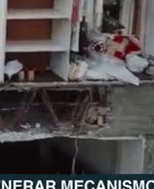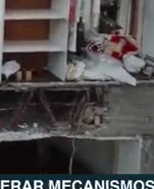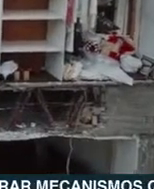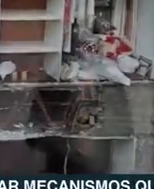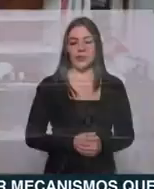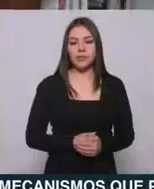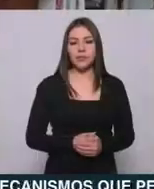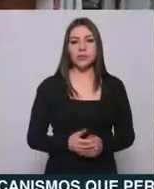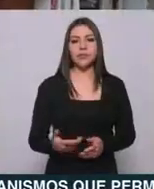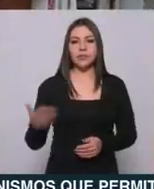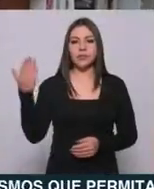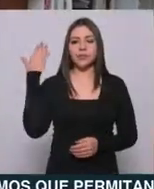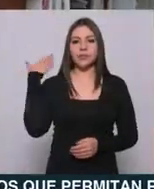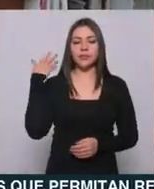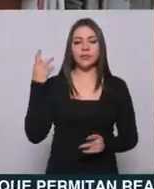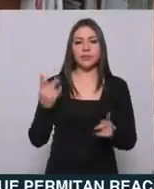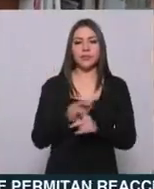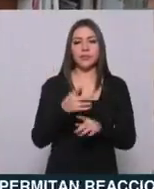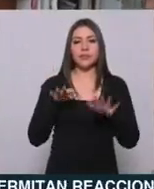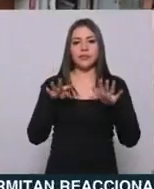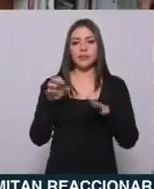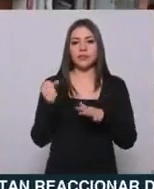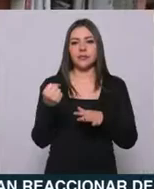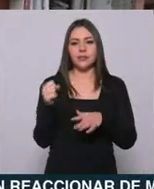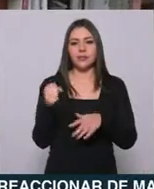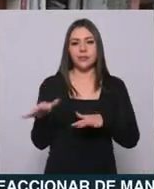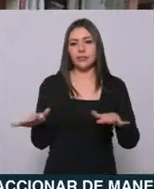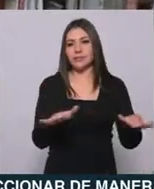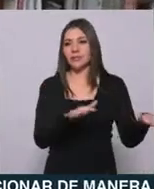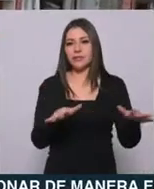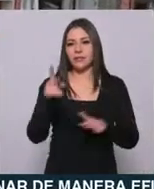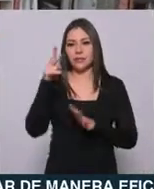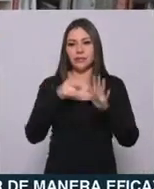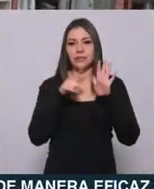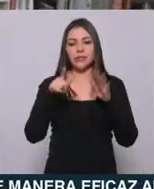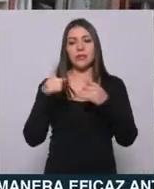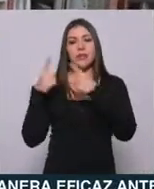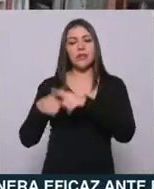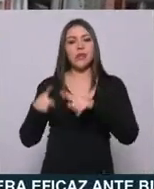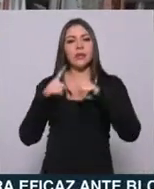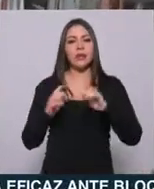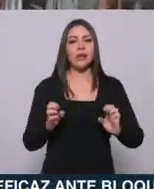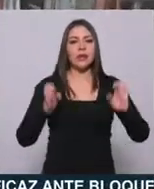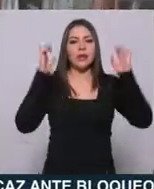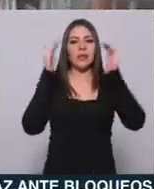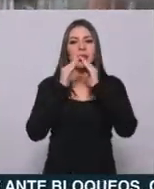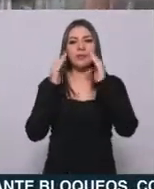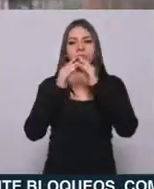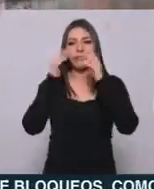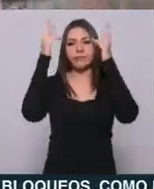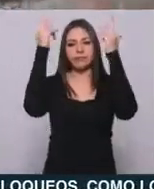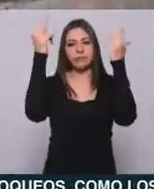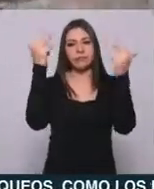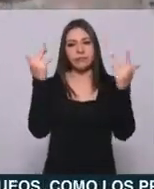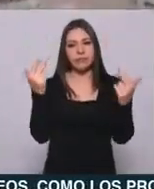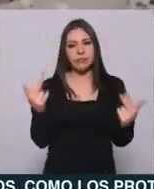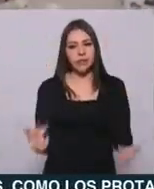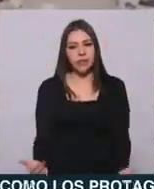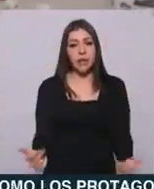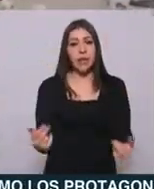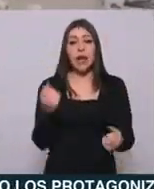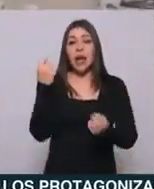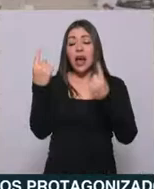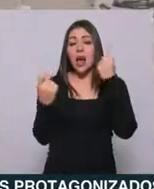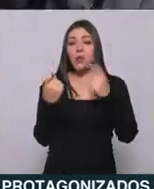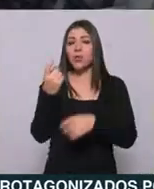Tras el sismo del 19 de septiembre de 2017, varios edificios e inmuebles sufrieron daños en su estructura. Algunos tuvieron que